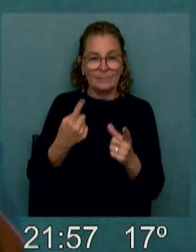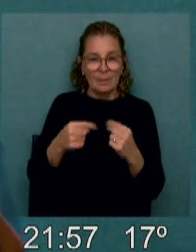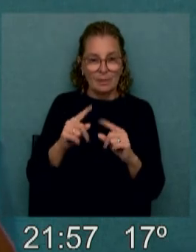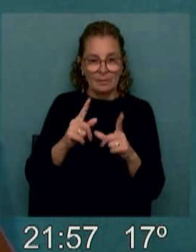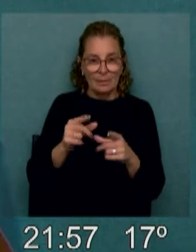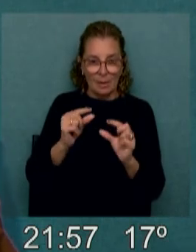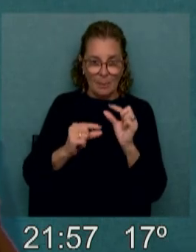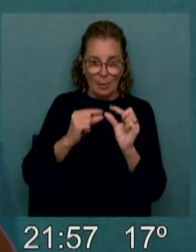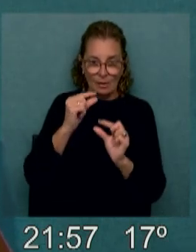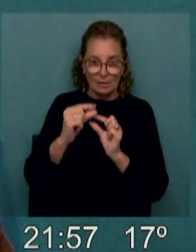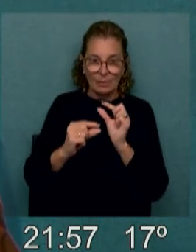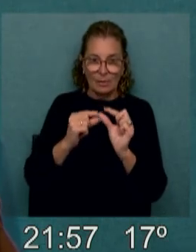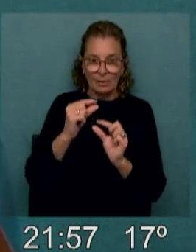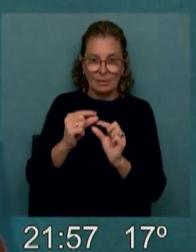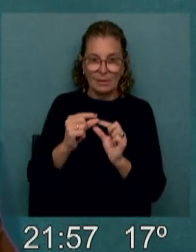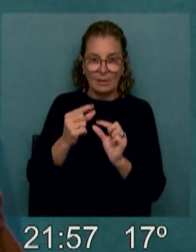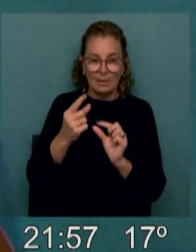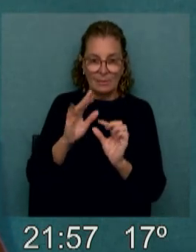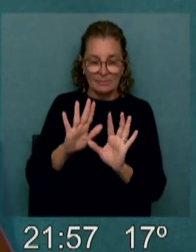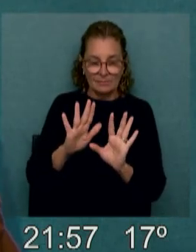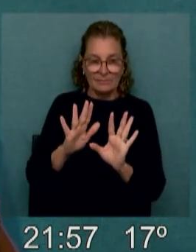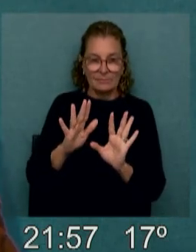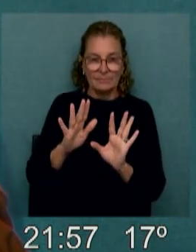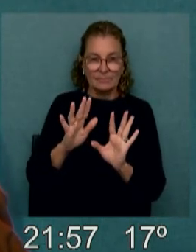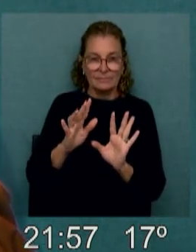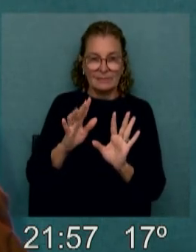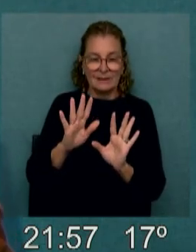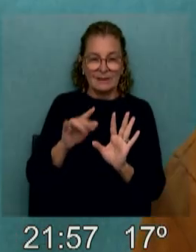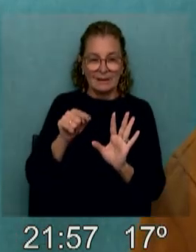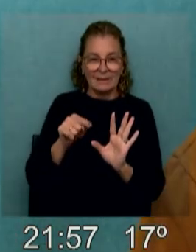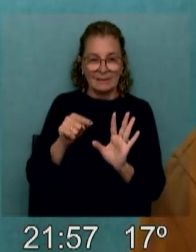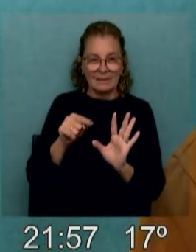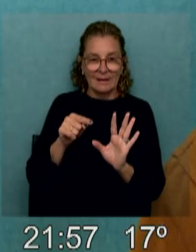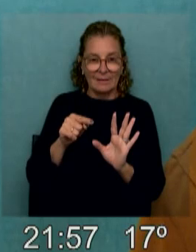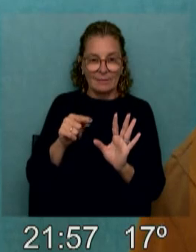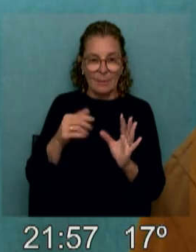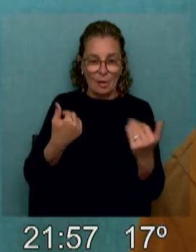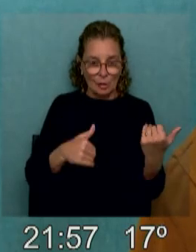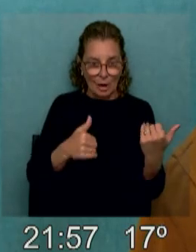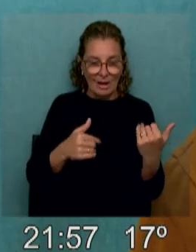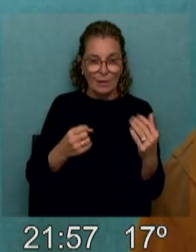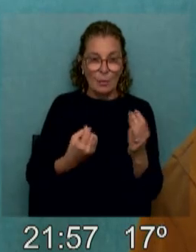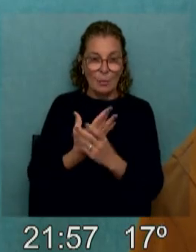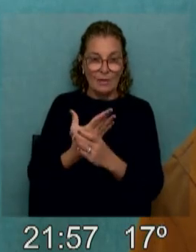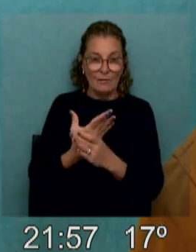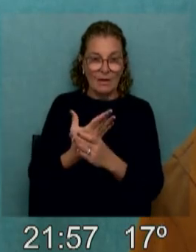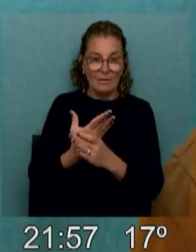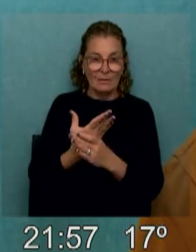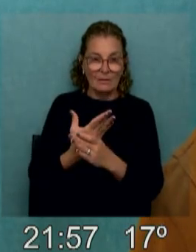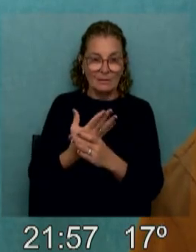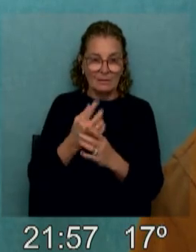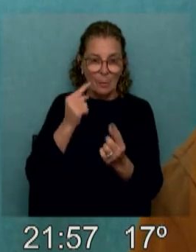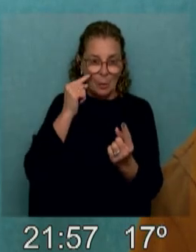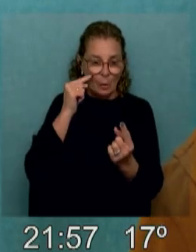de a poquito. Sí, a poquito. Baby steps. Es el centro. De a poquito. Esas canciones que vamos a tocar, las canciones nuevas de Paisaje Fósil, son el